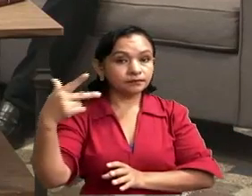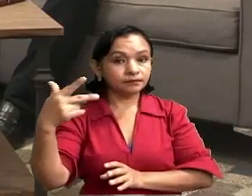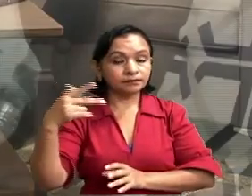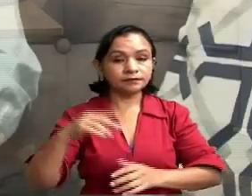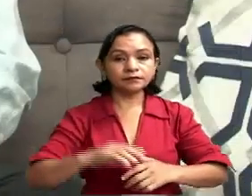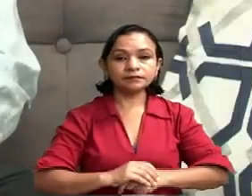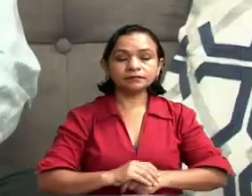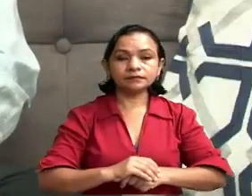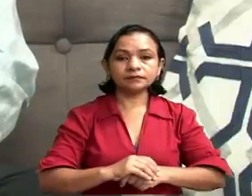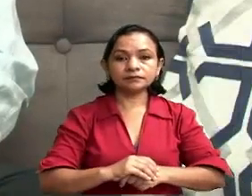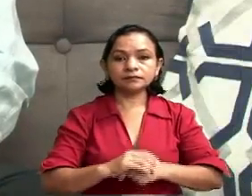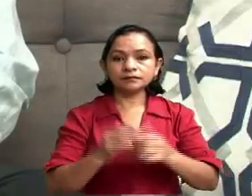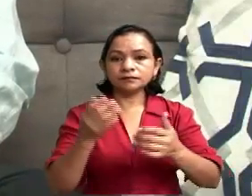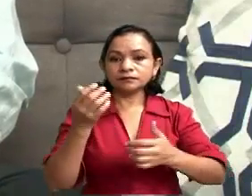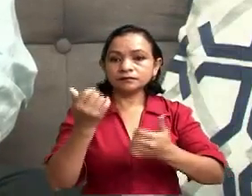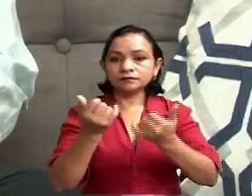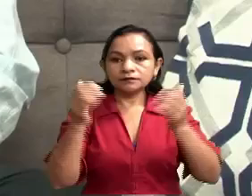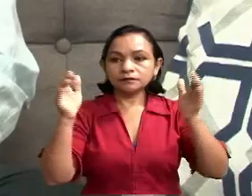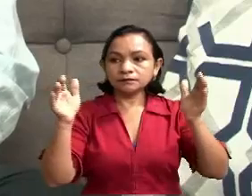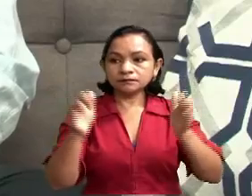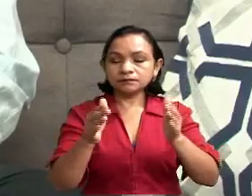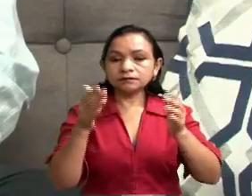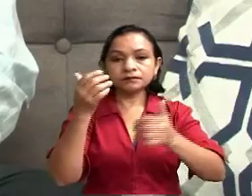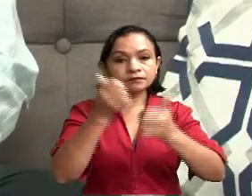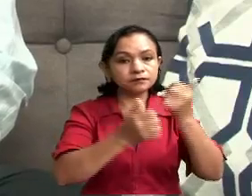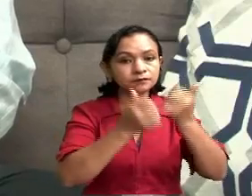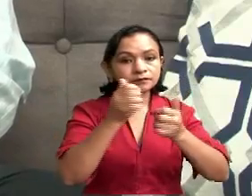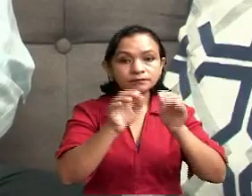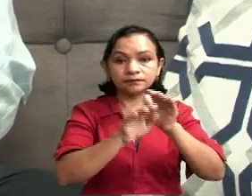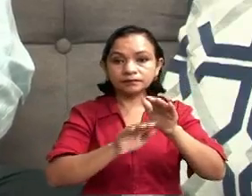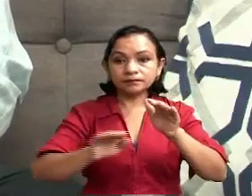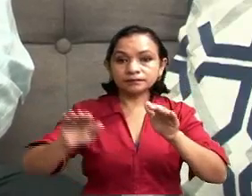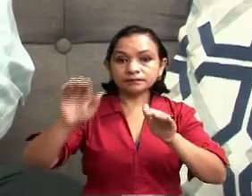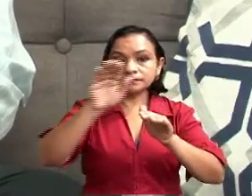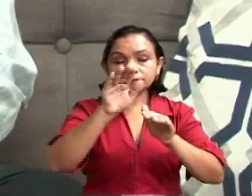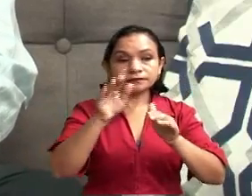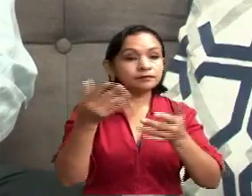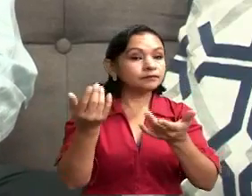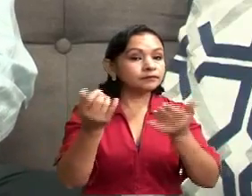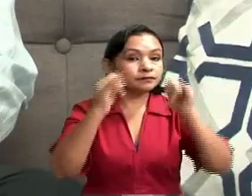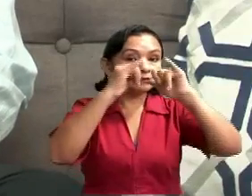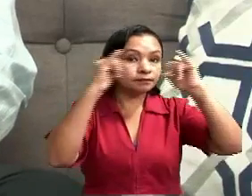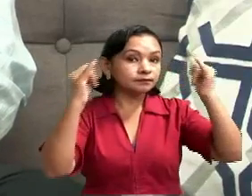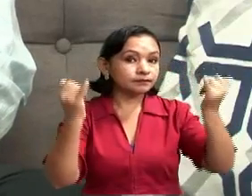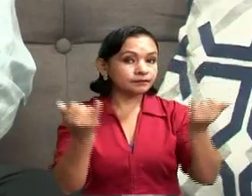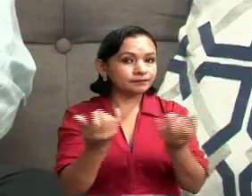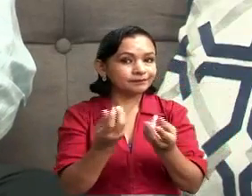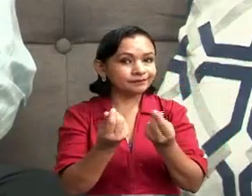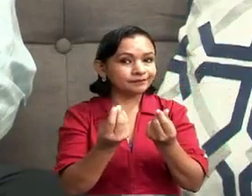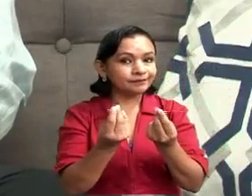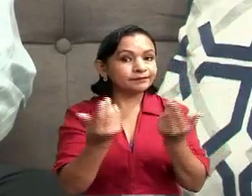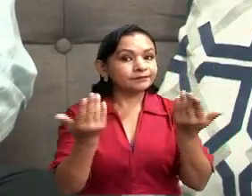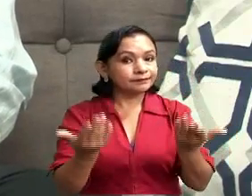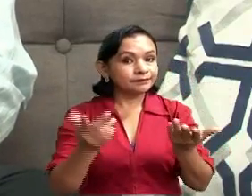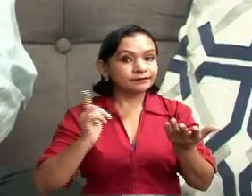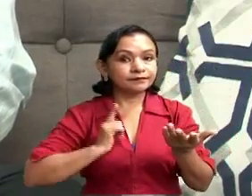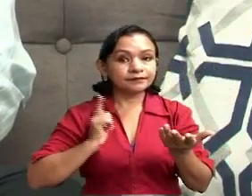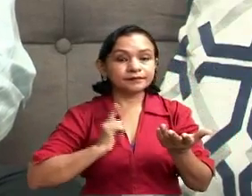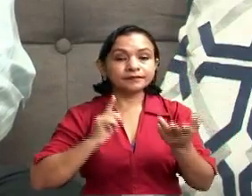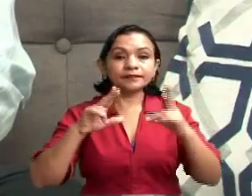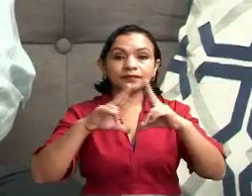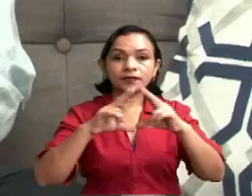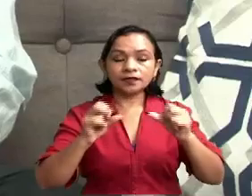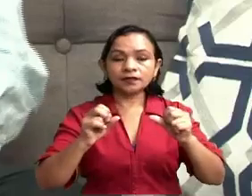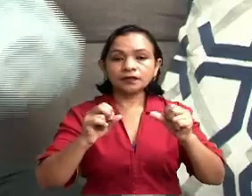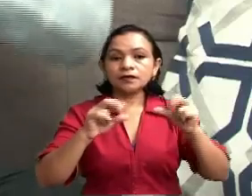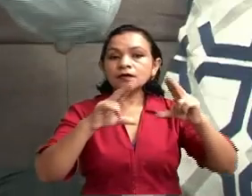Baja inflación, estabilidad macroeconómica, altas reservas internacionales. Es decir,